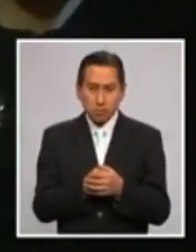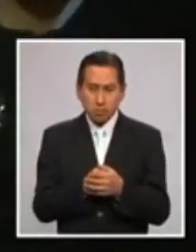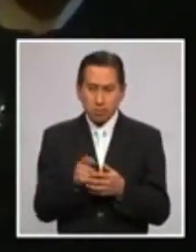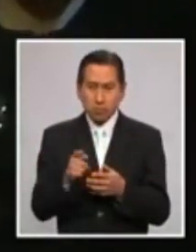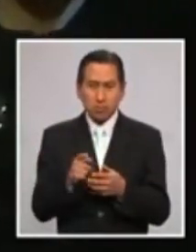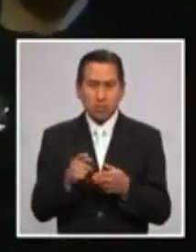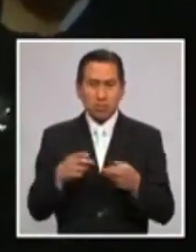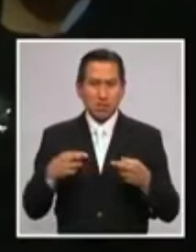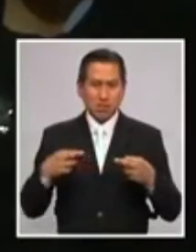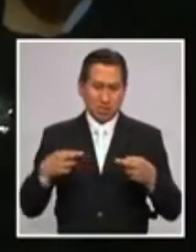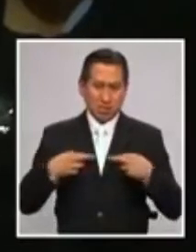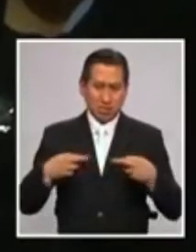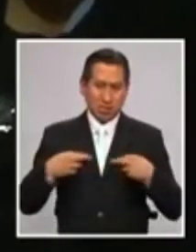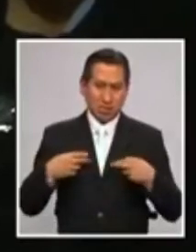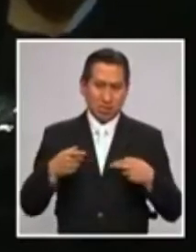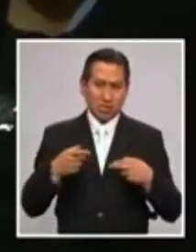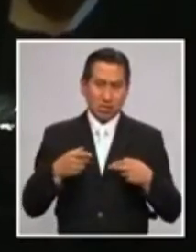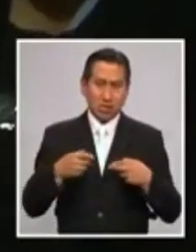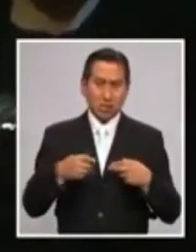respiratorias y